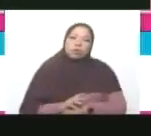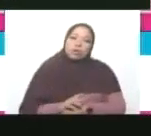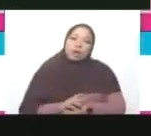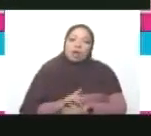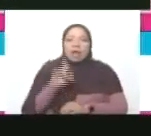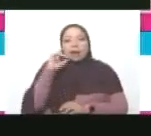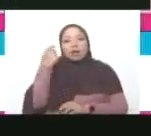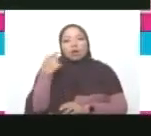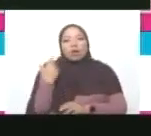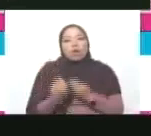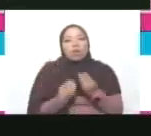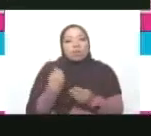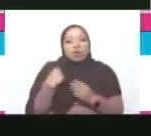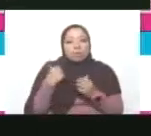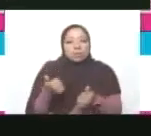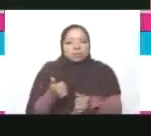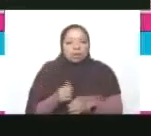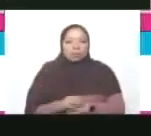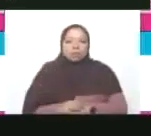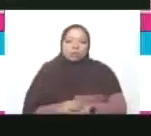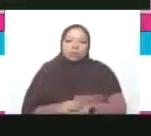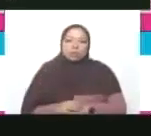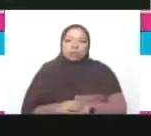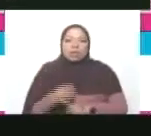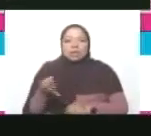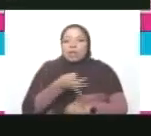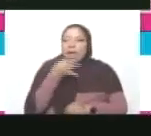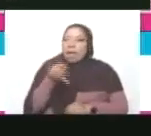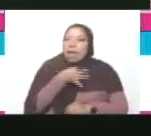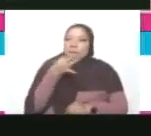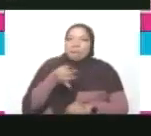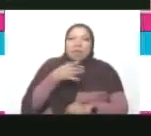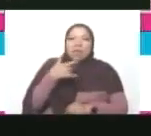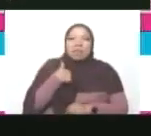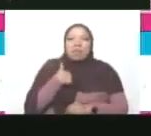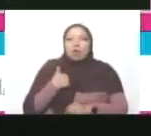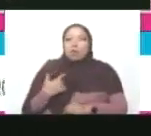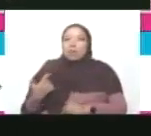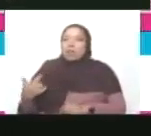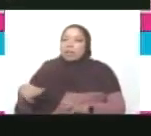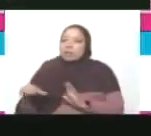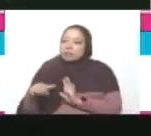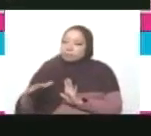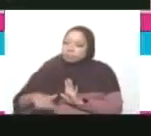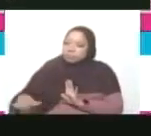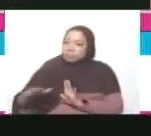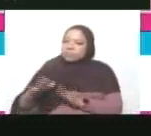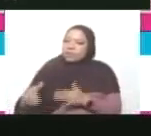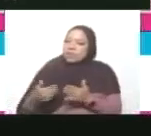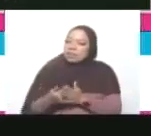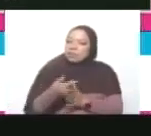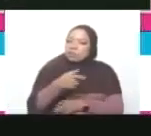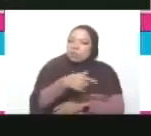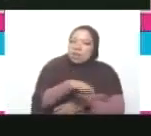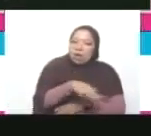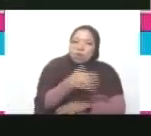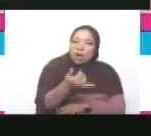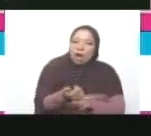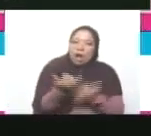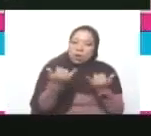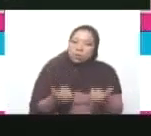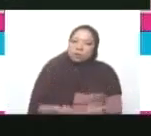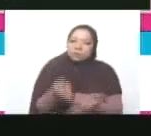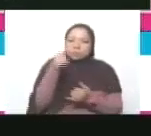recordar de dónde venimos, presidente. Siempre. Es importante saber de dónde venimos y cómo hemos llegado hasta aquí, porque somos un